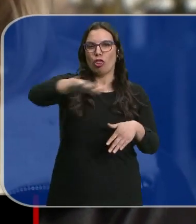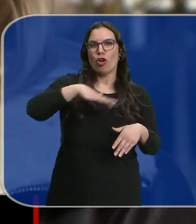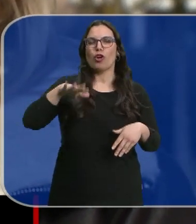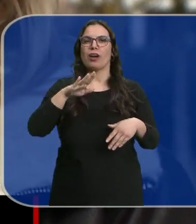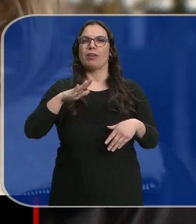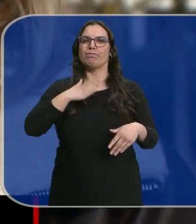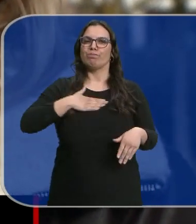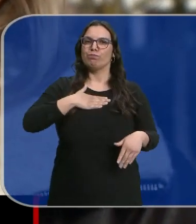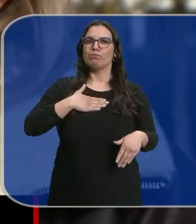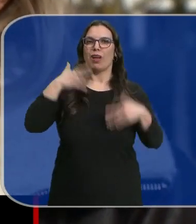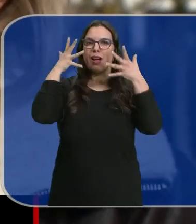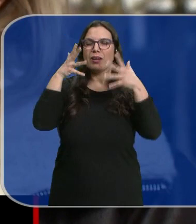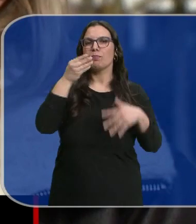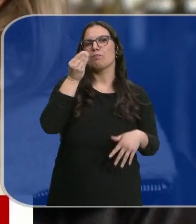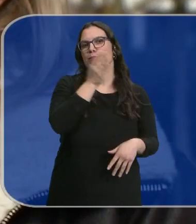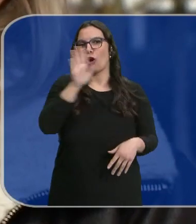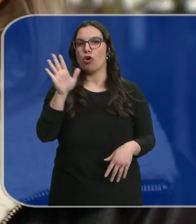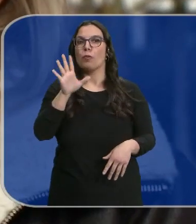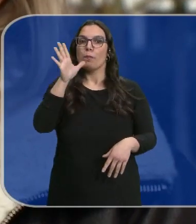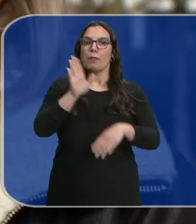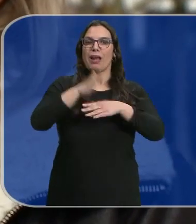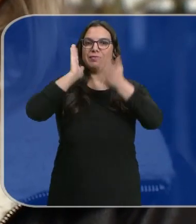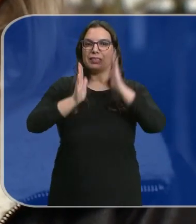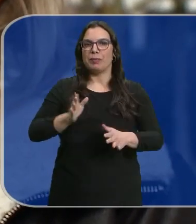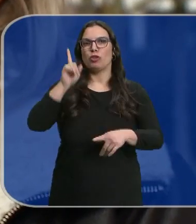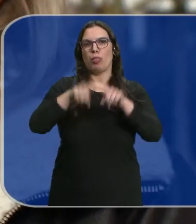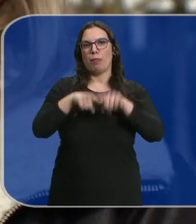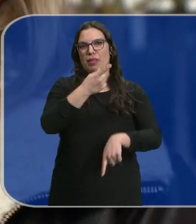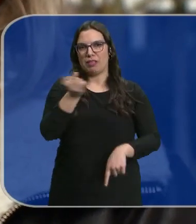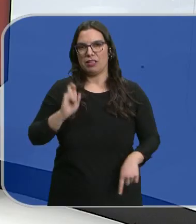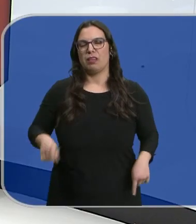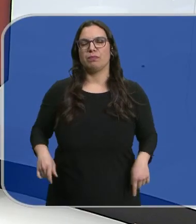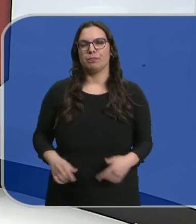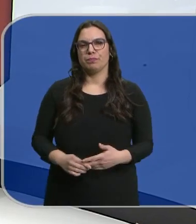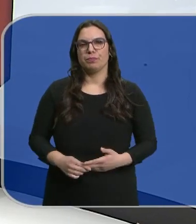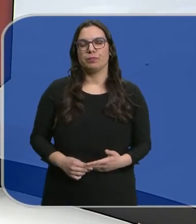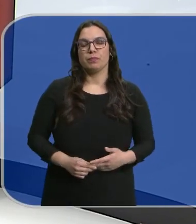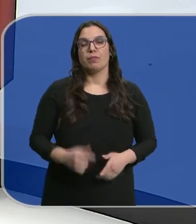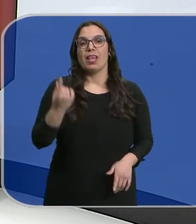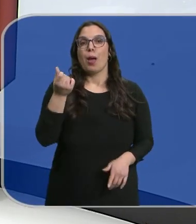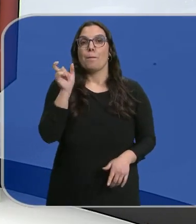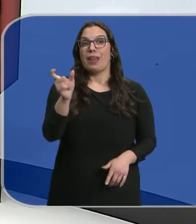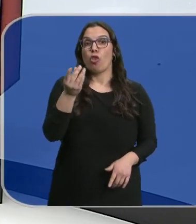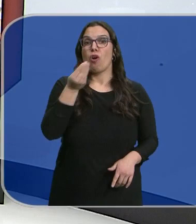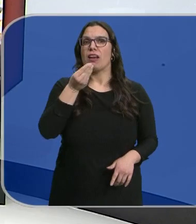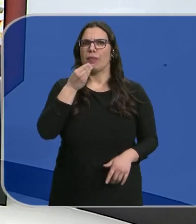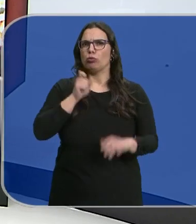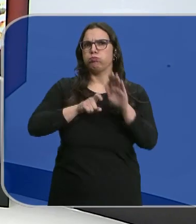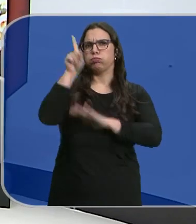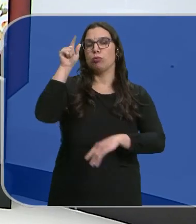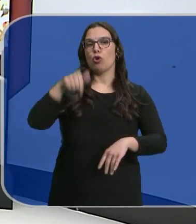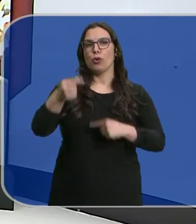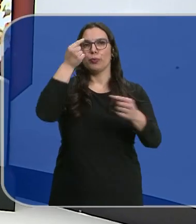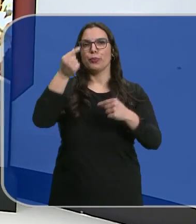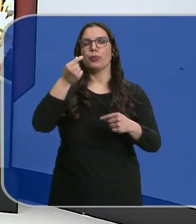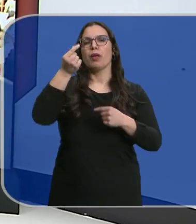menores puedan recibir los tratamientos que necesitan. El precio de los alimentos se dispara. Hoy hemos conocido